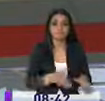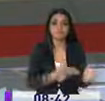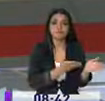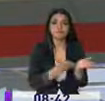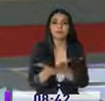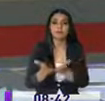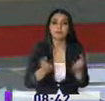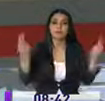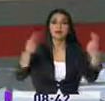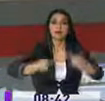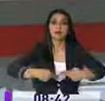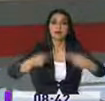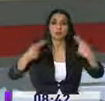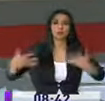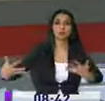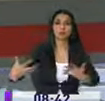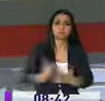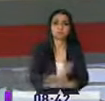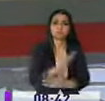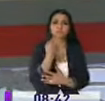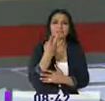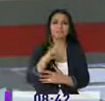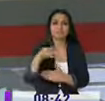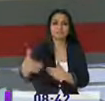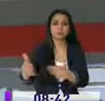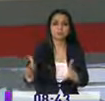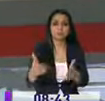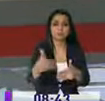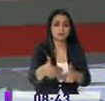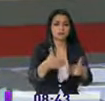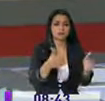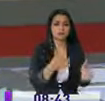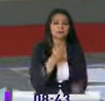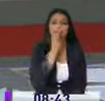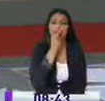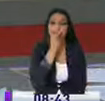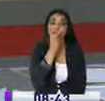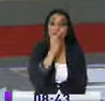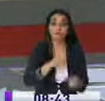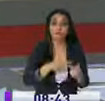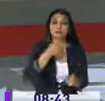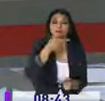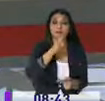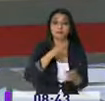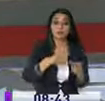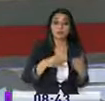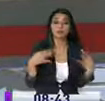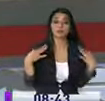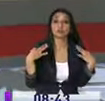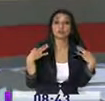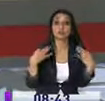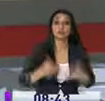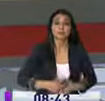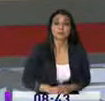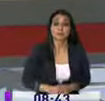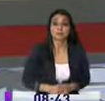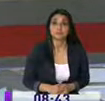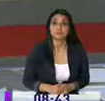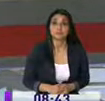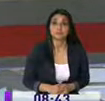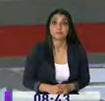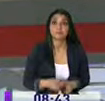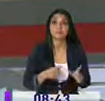De aduanas logró el decomiso de 17 paquetes que contenían cigarrillos y licores, ropa también, ¿no? Pese a que en su